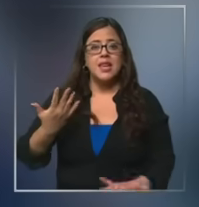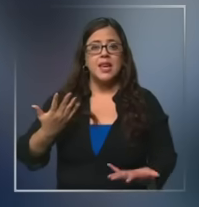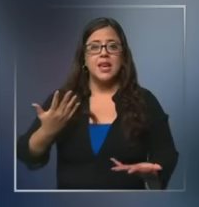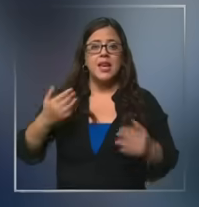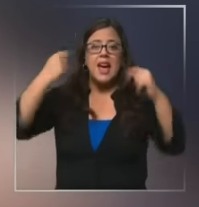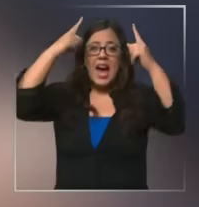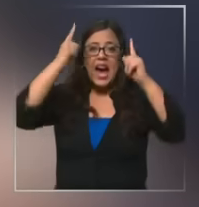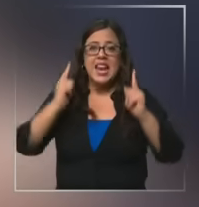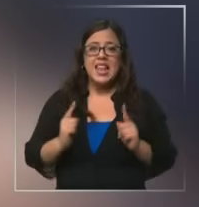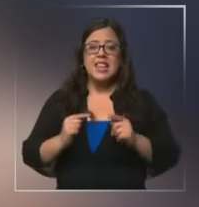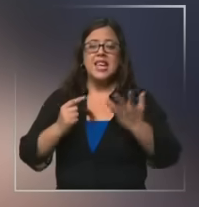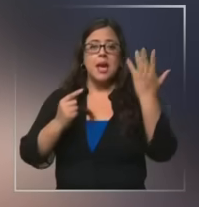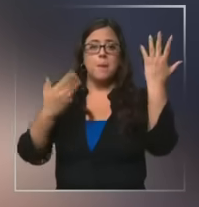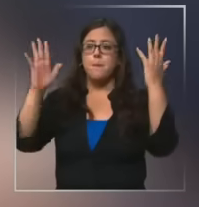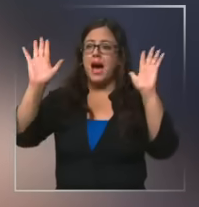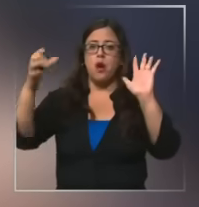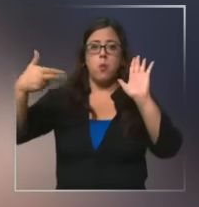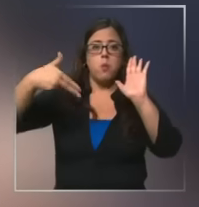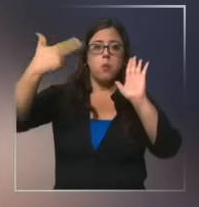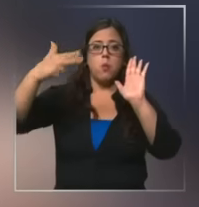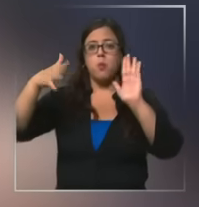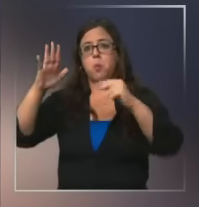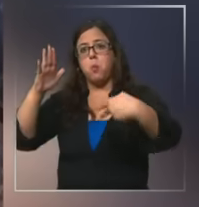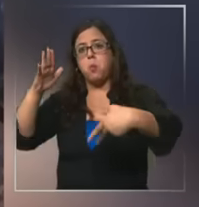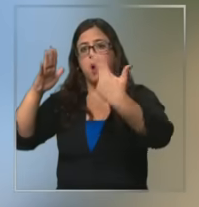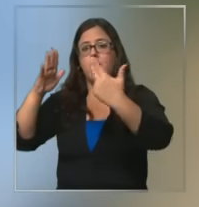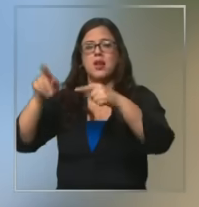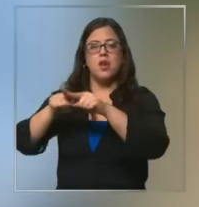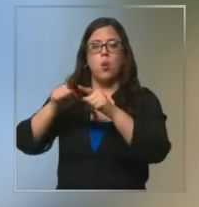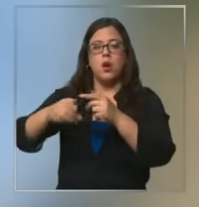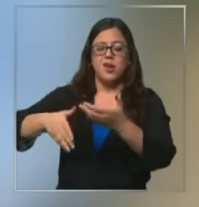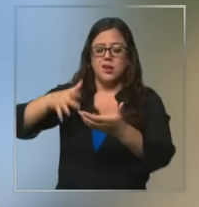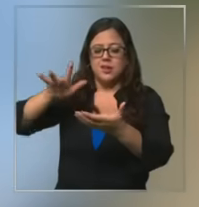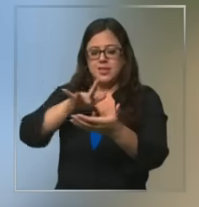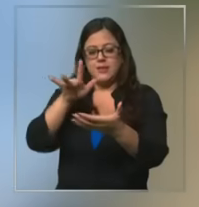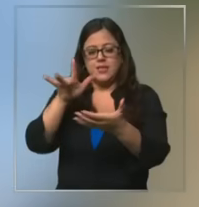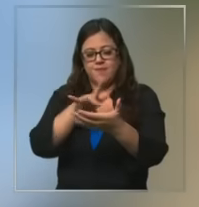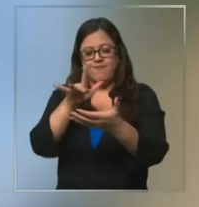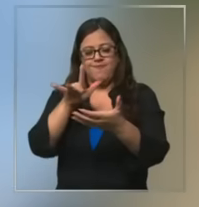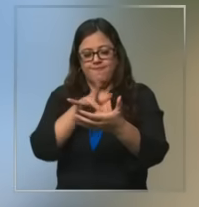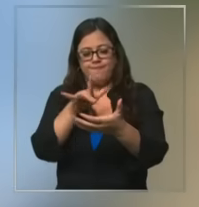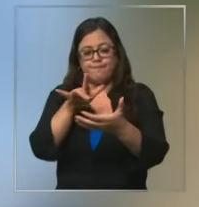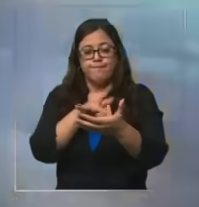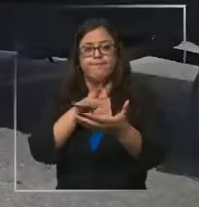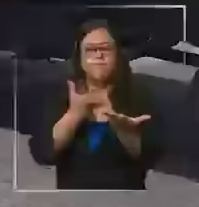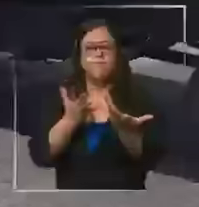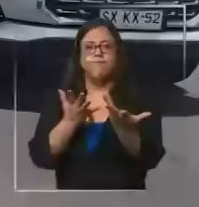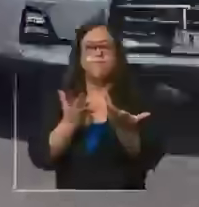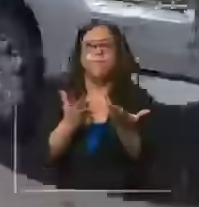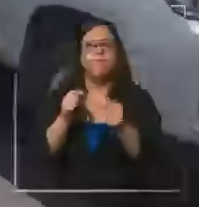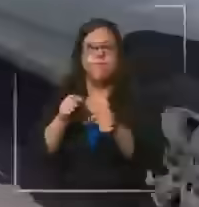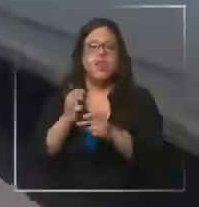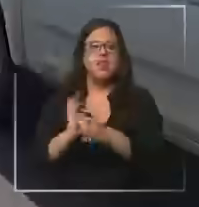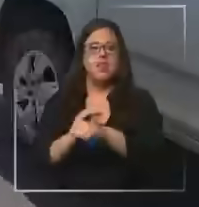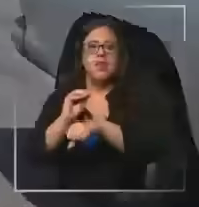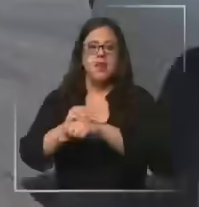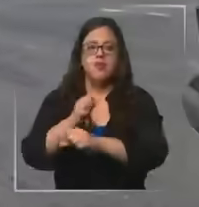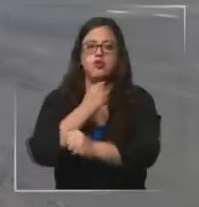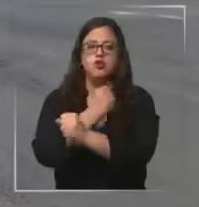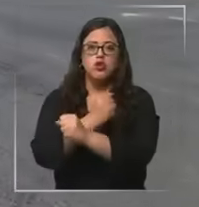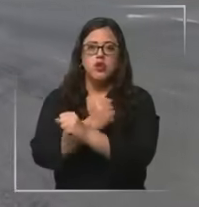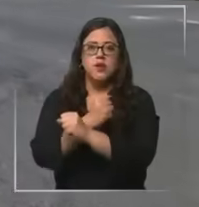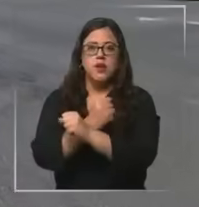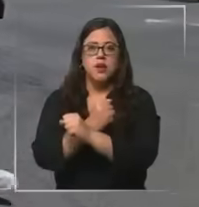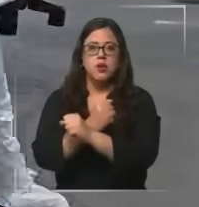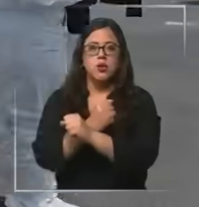heridas de bala en sus dos manos. Aún así, logra manipular su teléfono y contactar rápidamente a personal de carabineros, quienes le